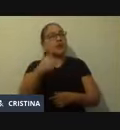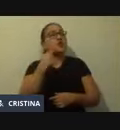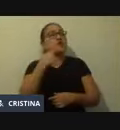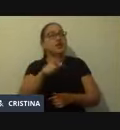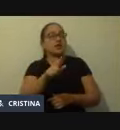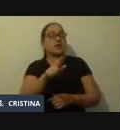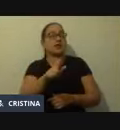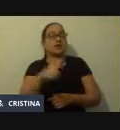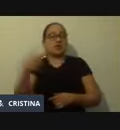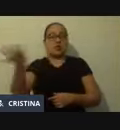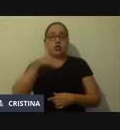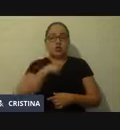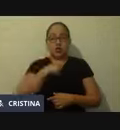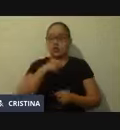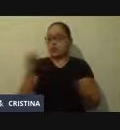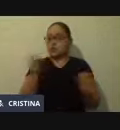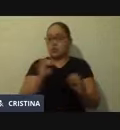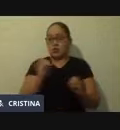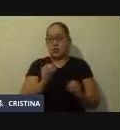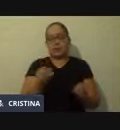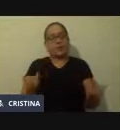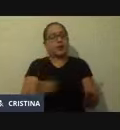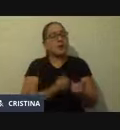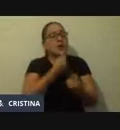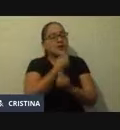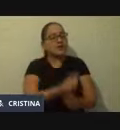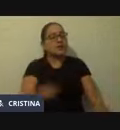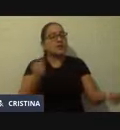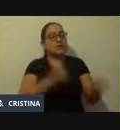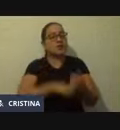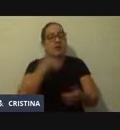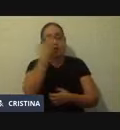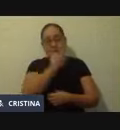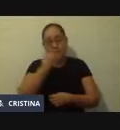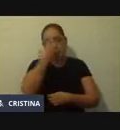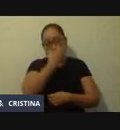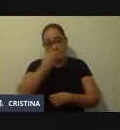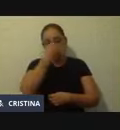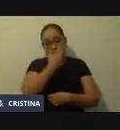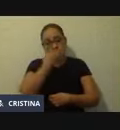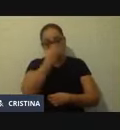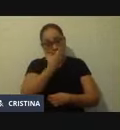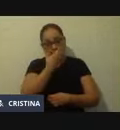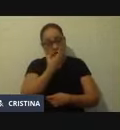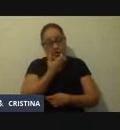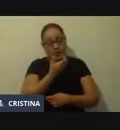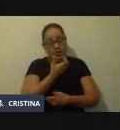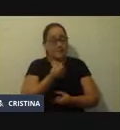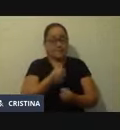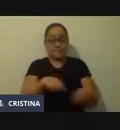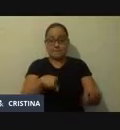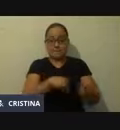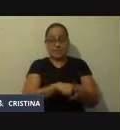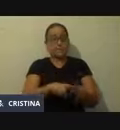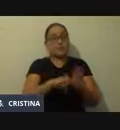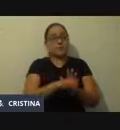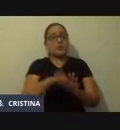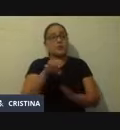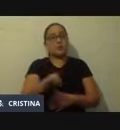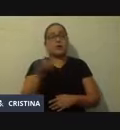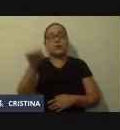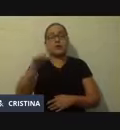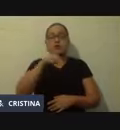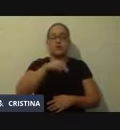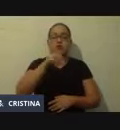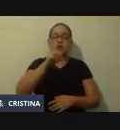contagie. Y entonces con los niños pequeños en la escuela, o sea, también, por ejemplo, otra cosa que está ahorita sucediendo, que lo comentaba Norma,